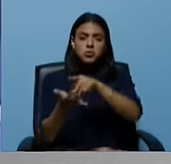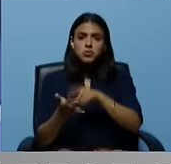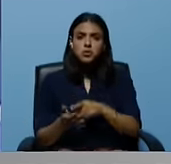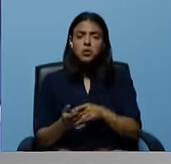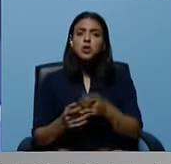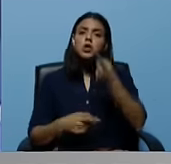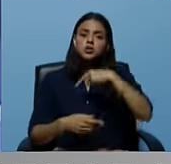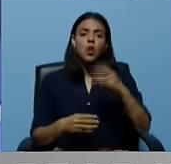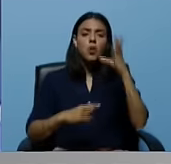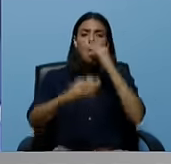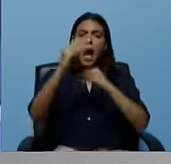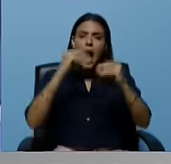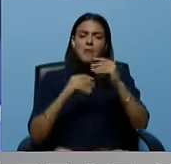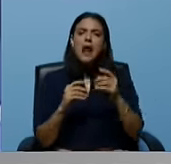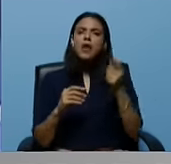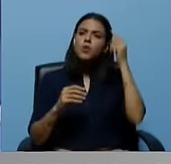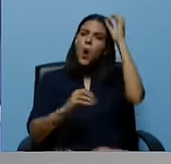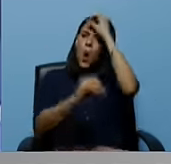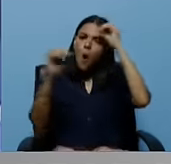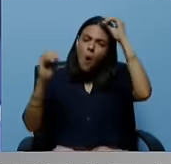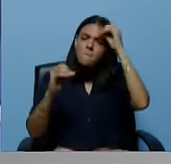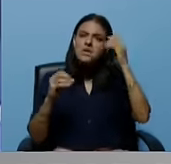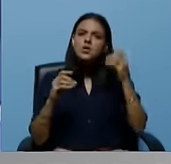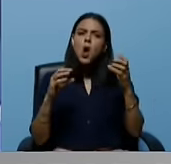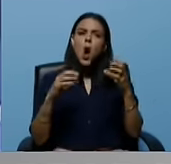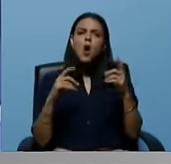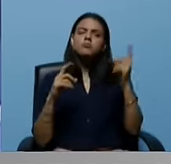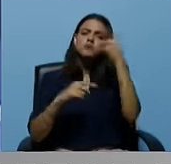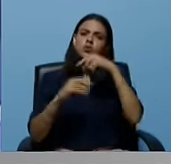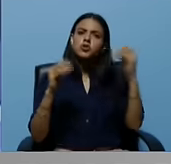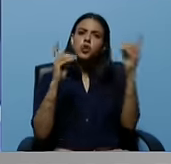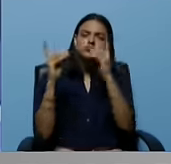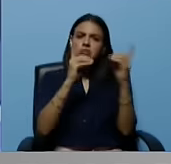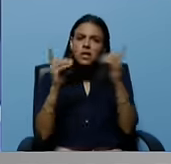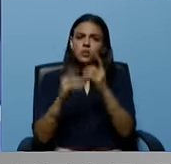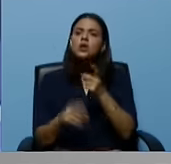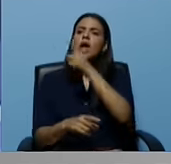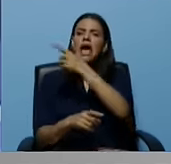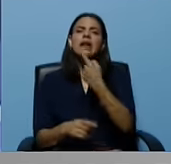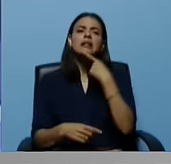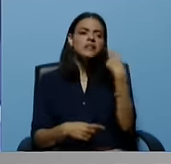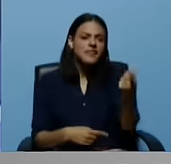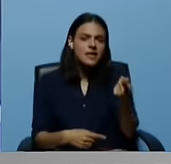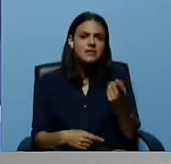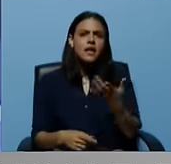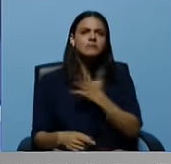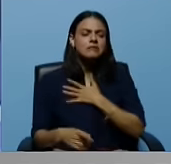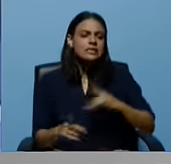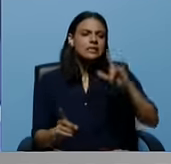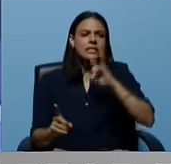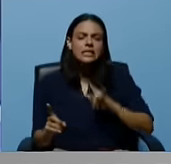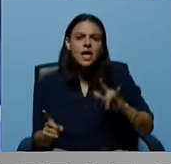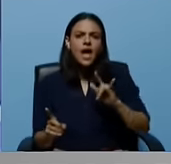donde intercambiamos distintos puntos de vista y donde él estableció su intención de